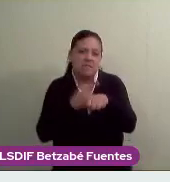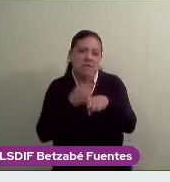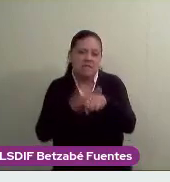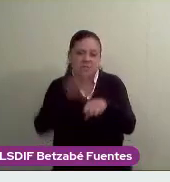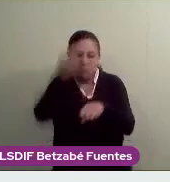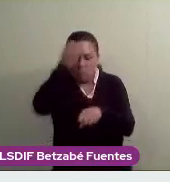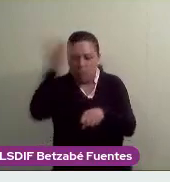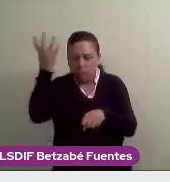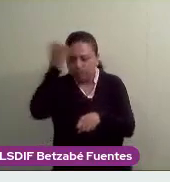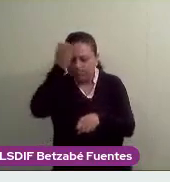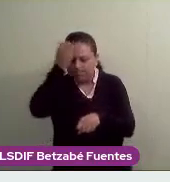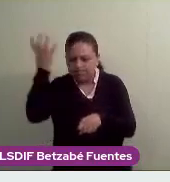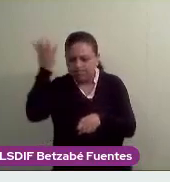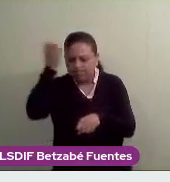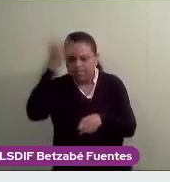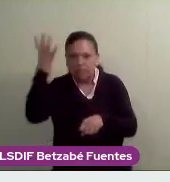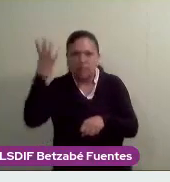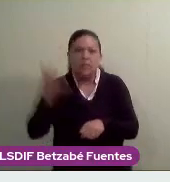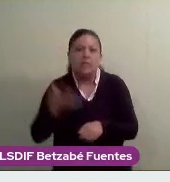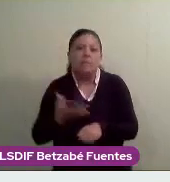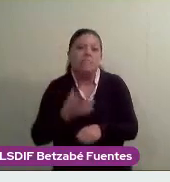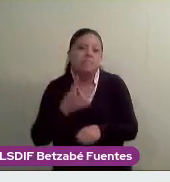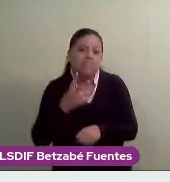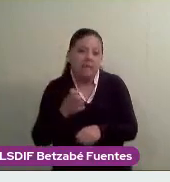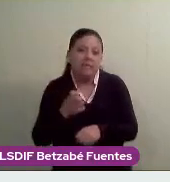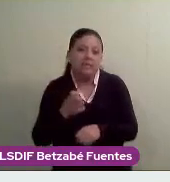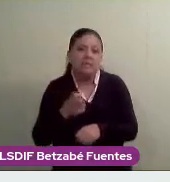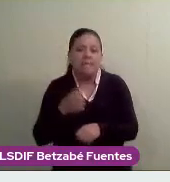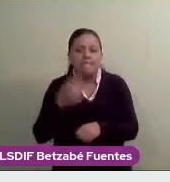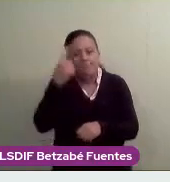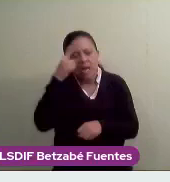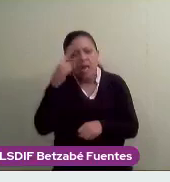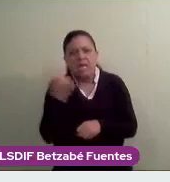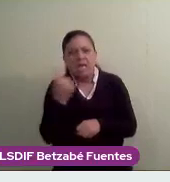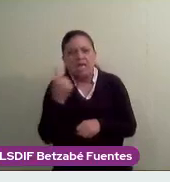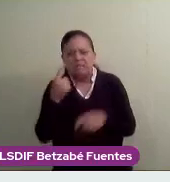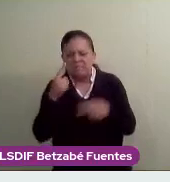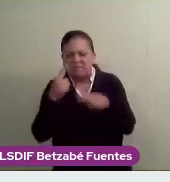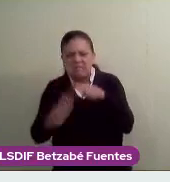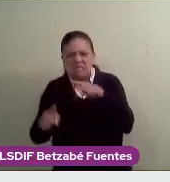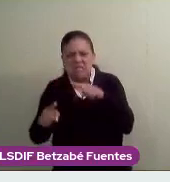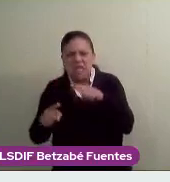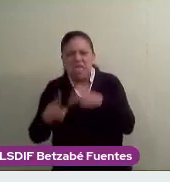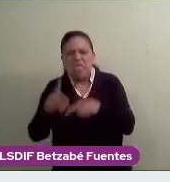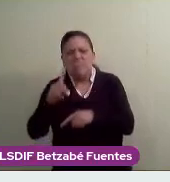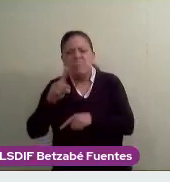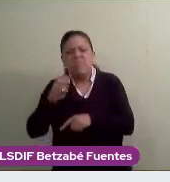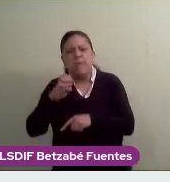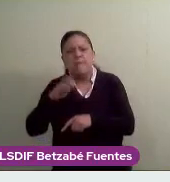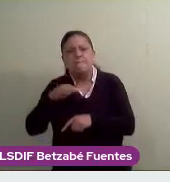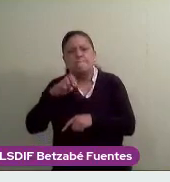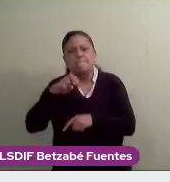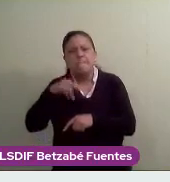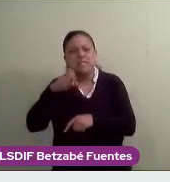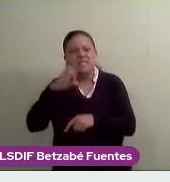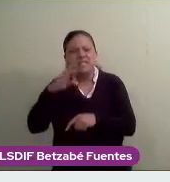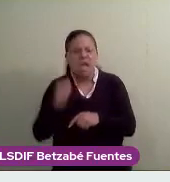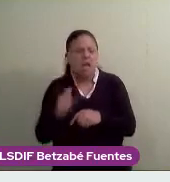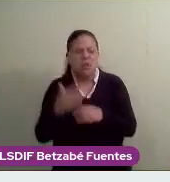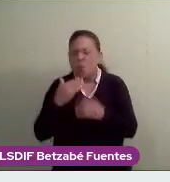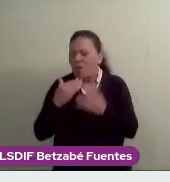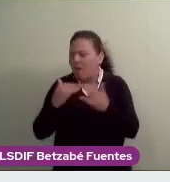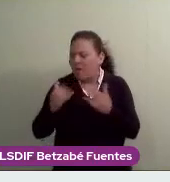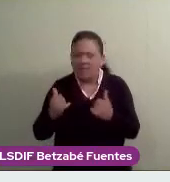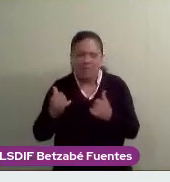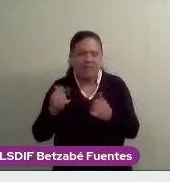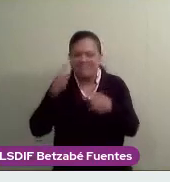que se deje de utilizar a lo mejor el término de demencia, que tratamos de no usarlo, ¿vale? La siguiente, por